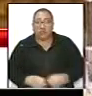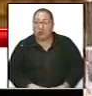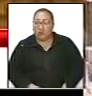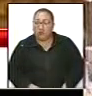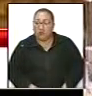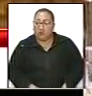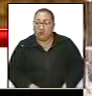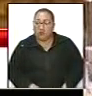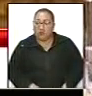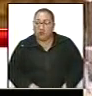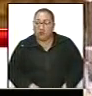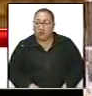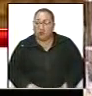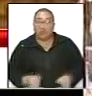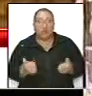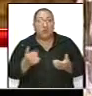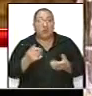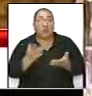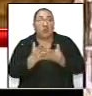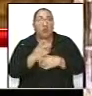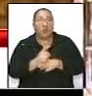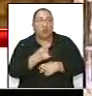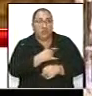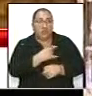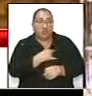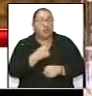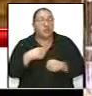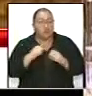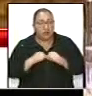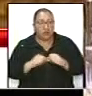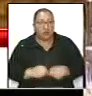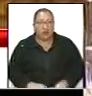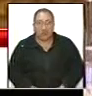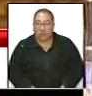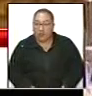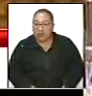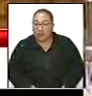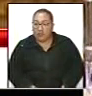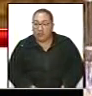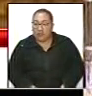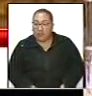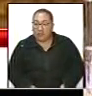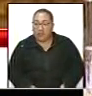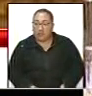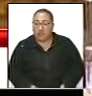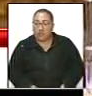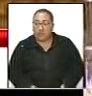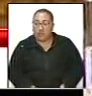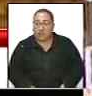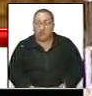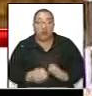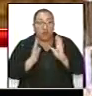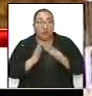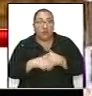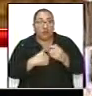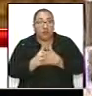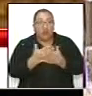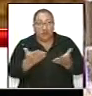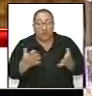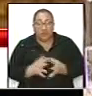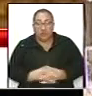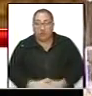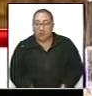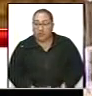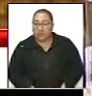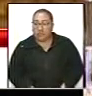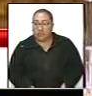sistema educativo universitario. Nosotros estamos siguiendo esos procesos y estamos muy atentos para que esto no